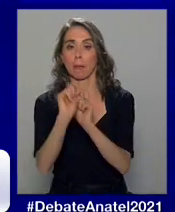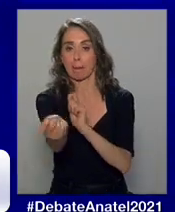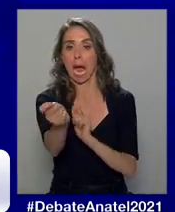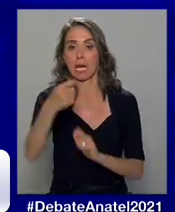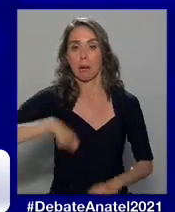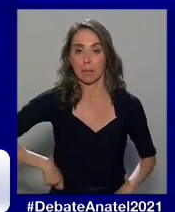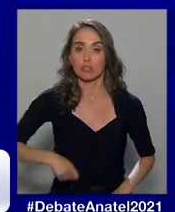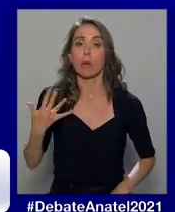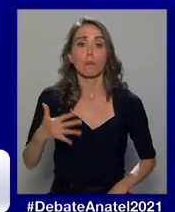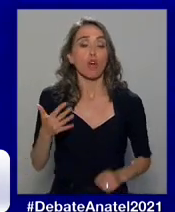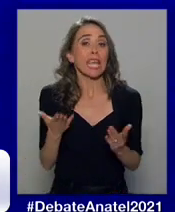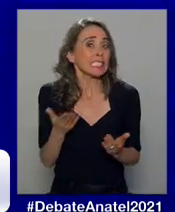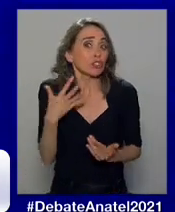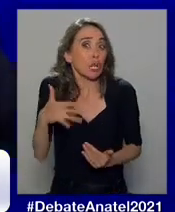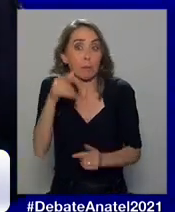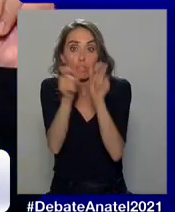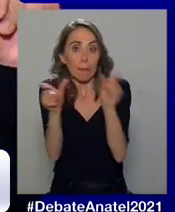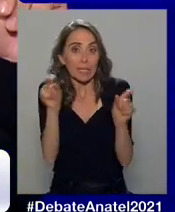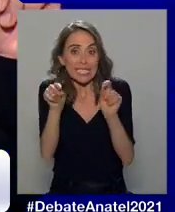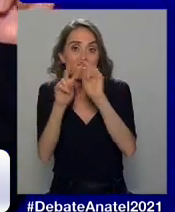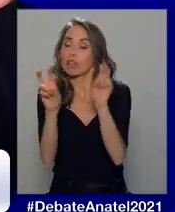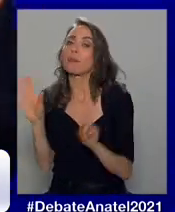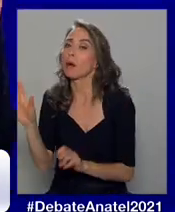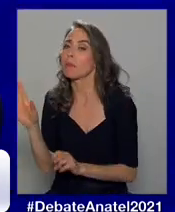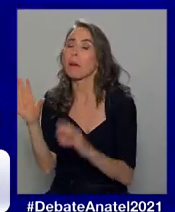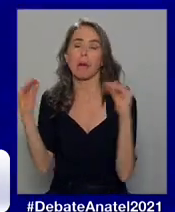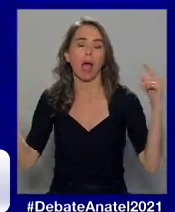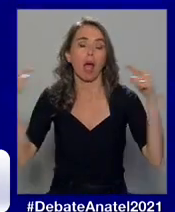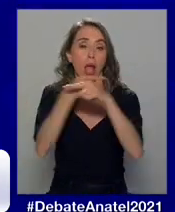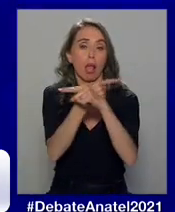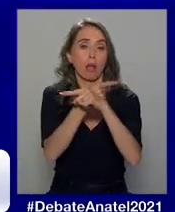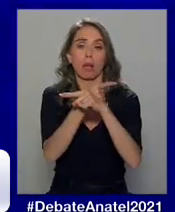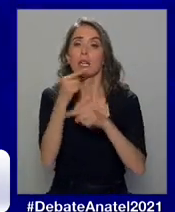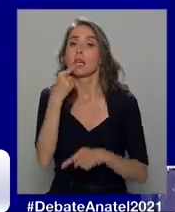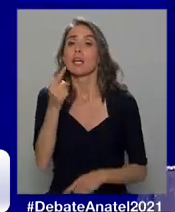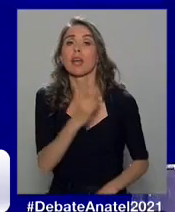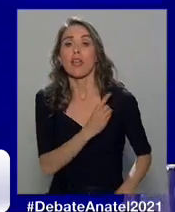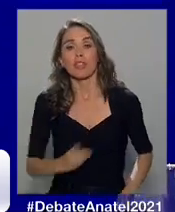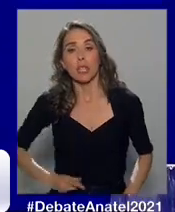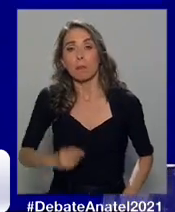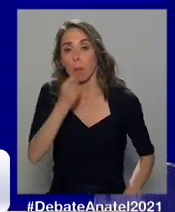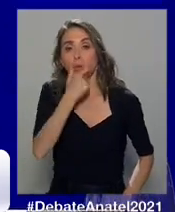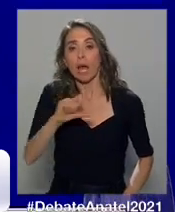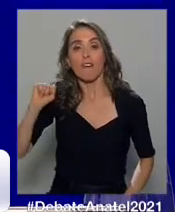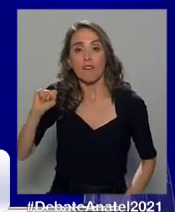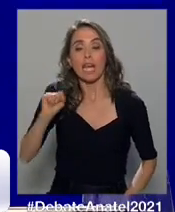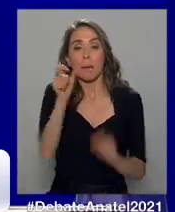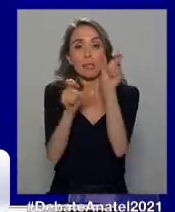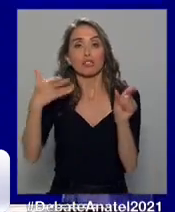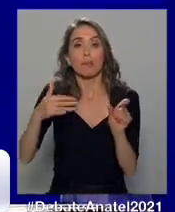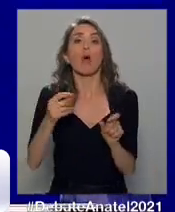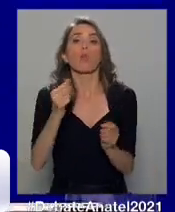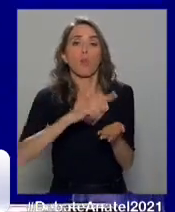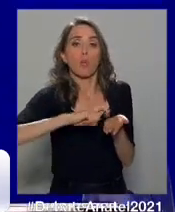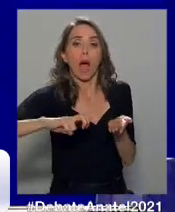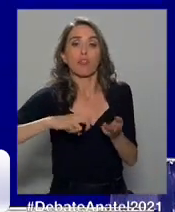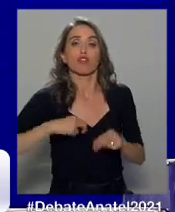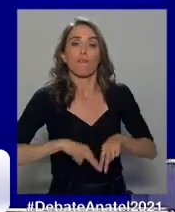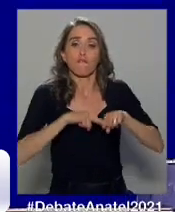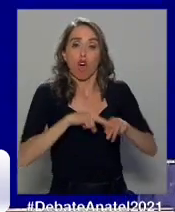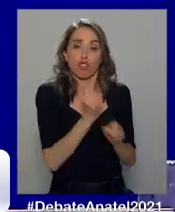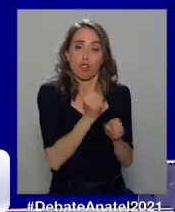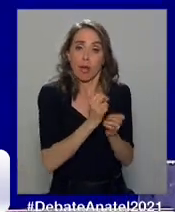eso es lo importante y lo que al final importa a la gente. Y en este proceso... También a la gente le importará, diputado Boric, cuánto le va a costar que le administre su plata. Pero déjeme